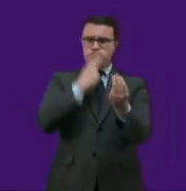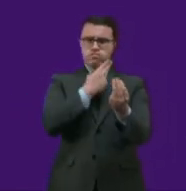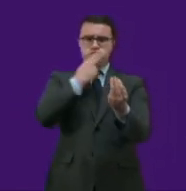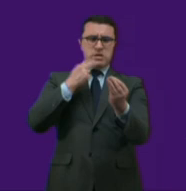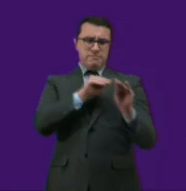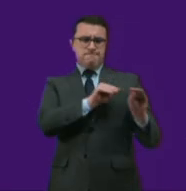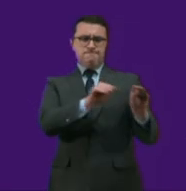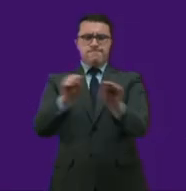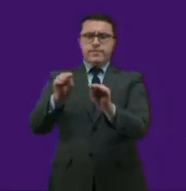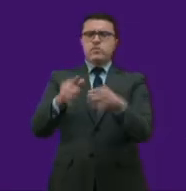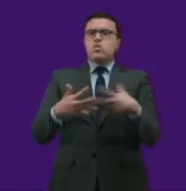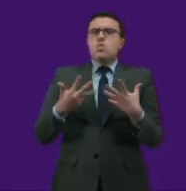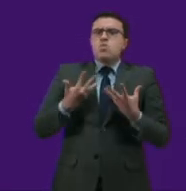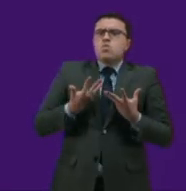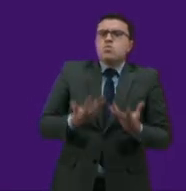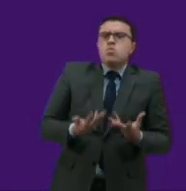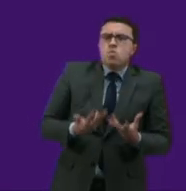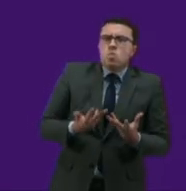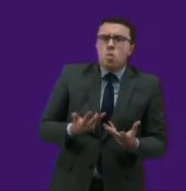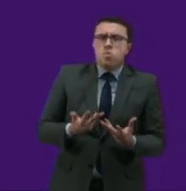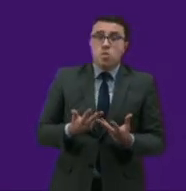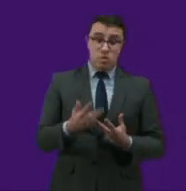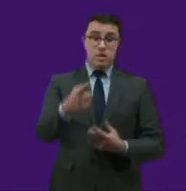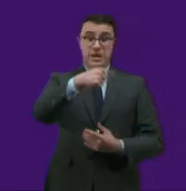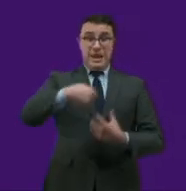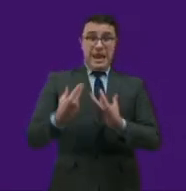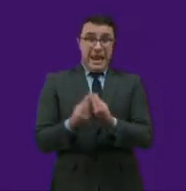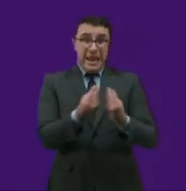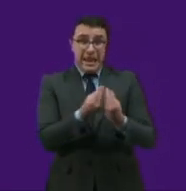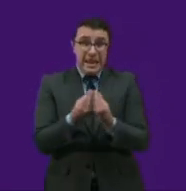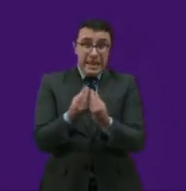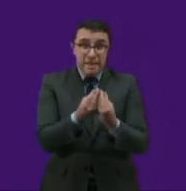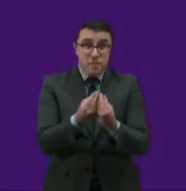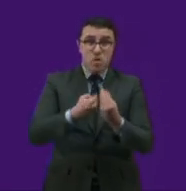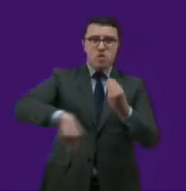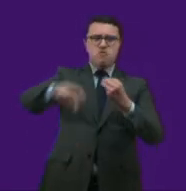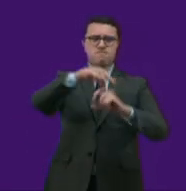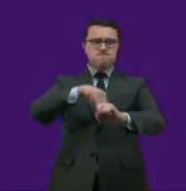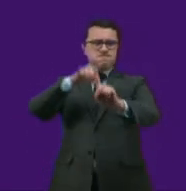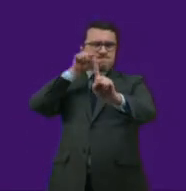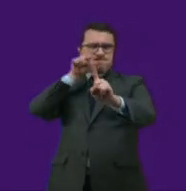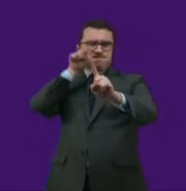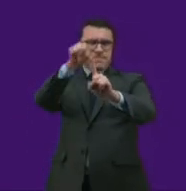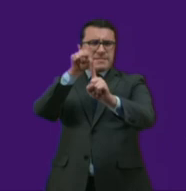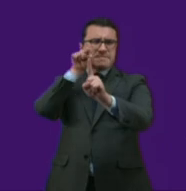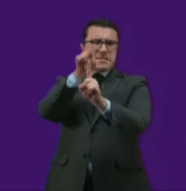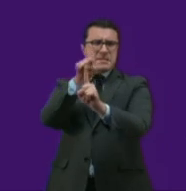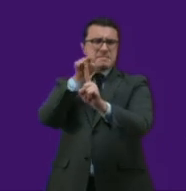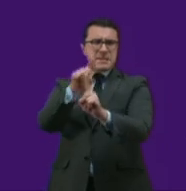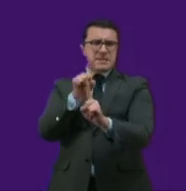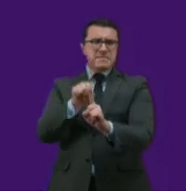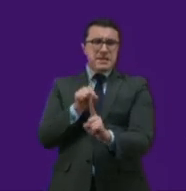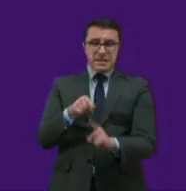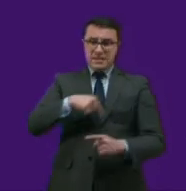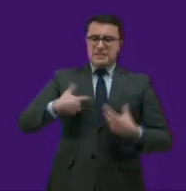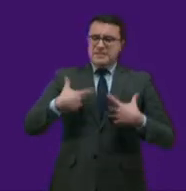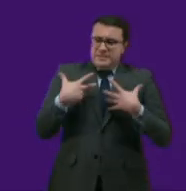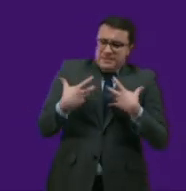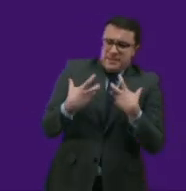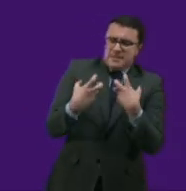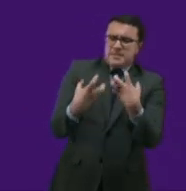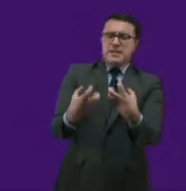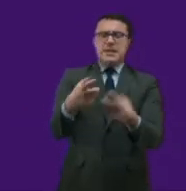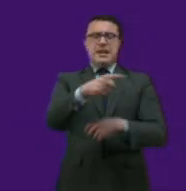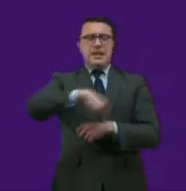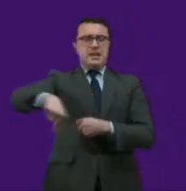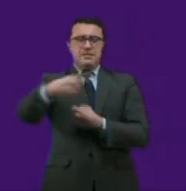lograr que los objetivos y las ganas de los empleados, de los miembros del